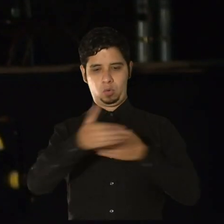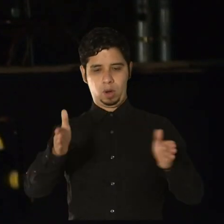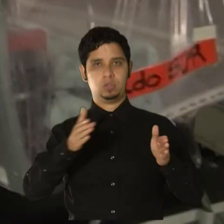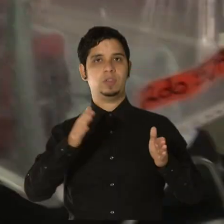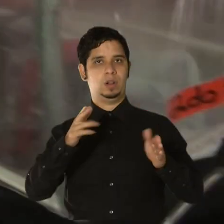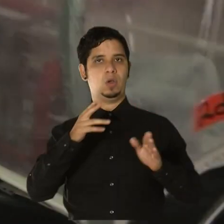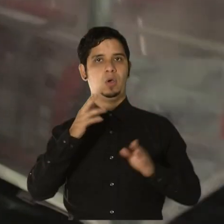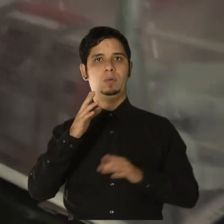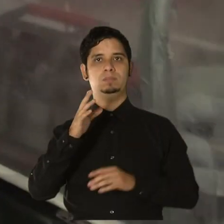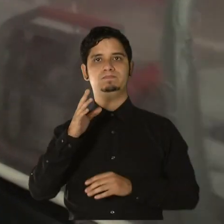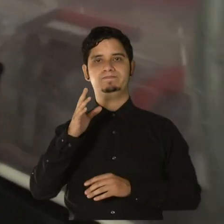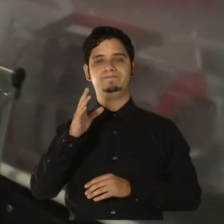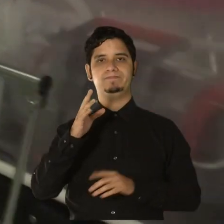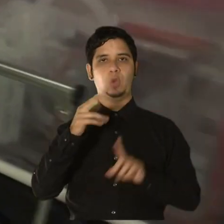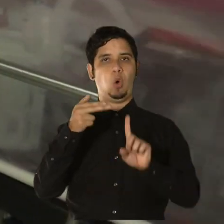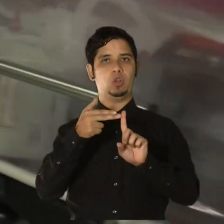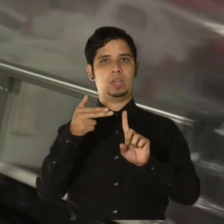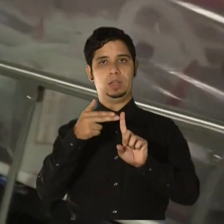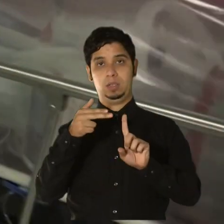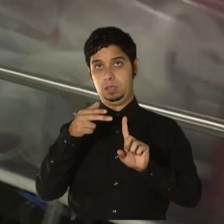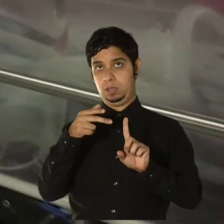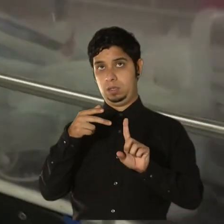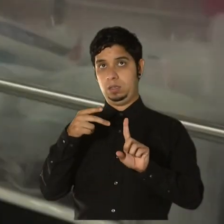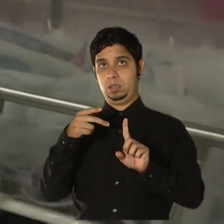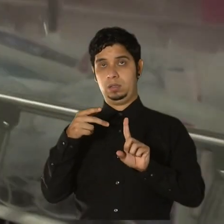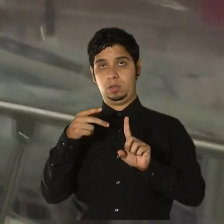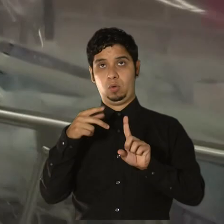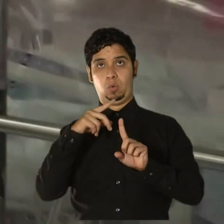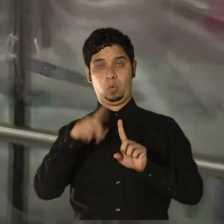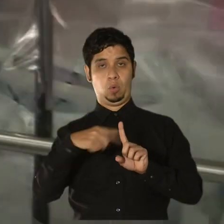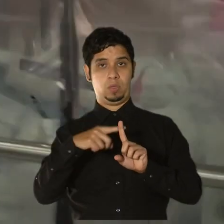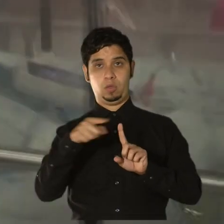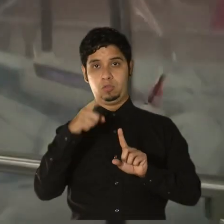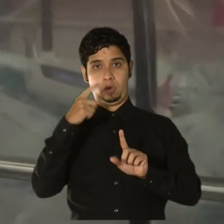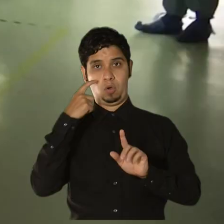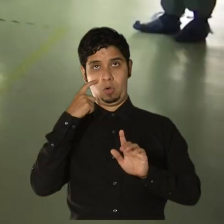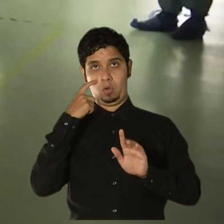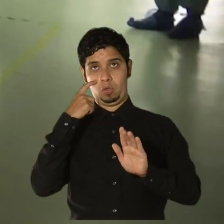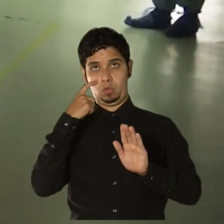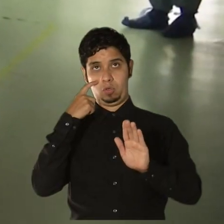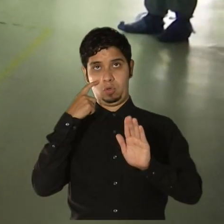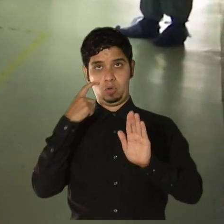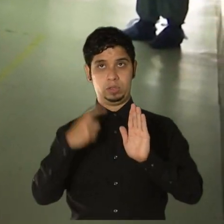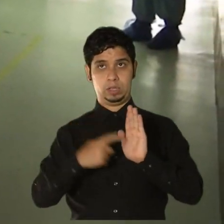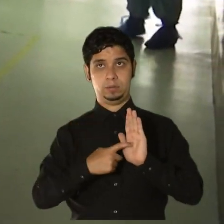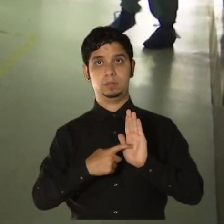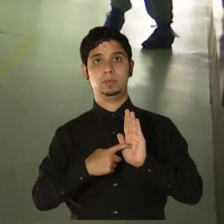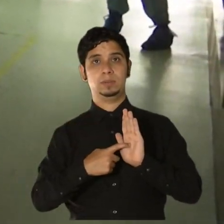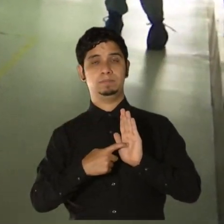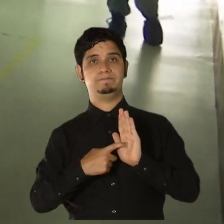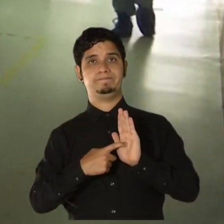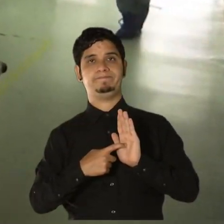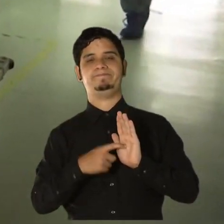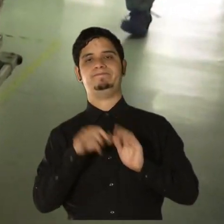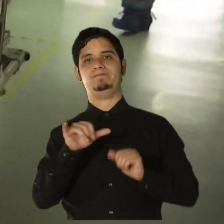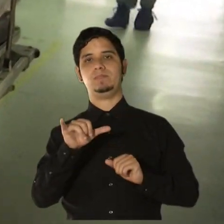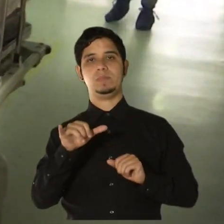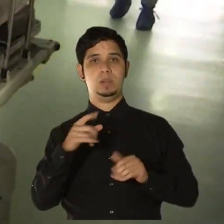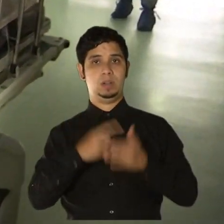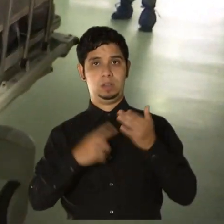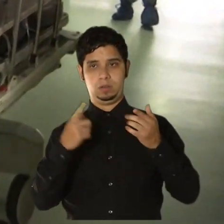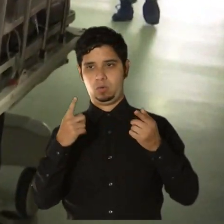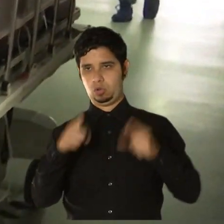hotel. Durante el proceso, obviamente, que me doy cuenta que me infecté, yo estuve trabajando con el